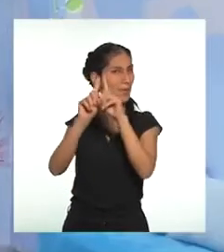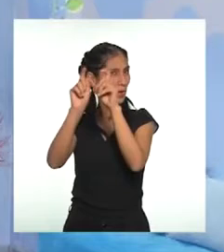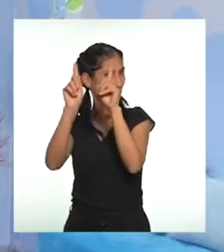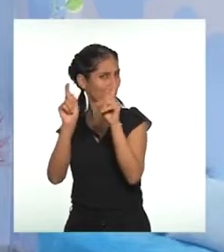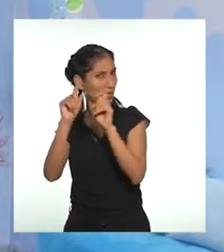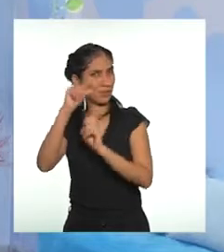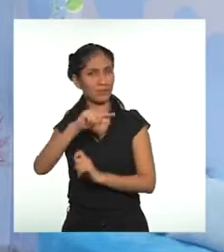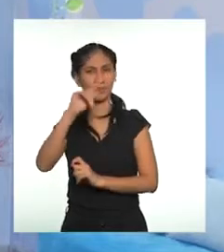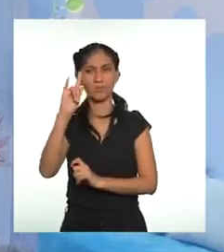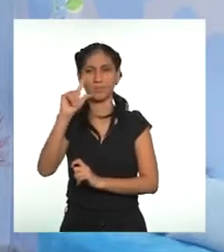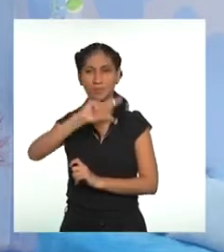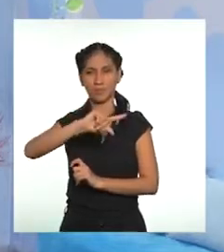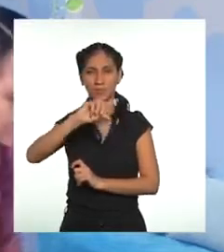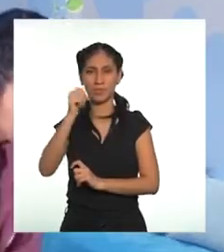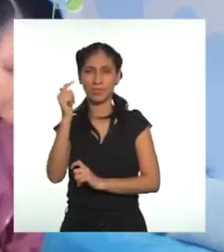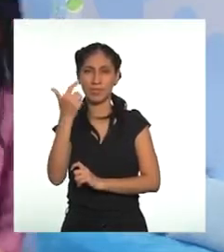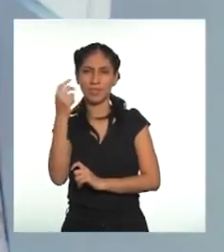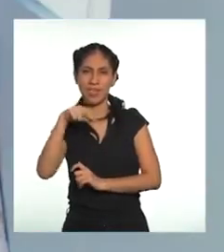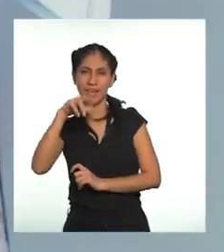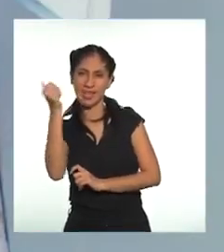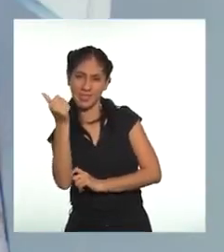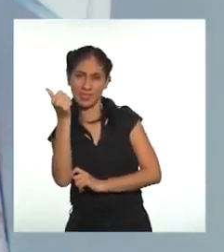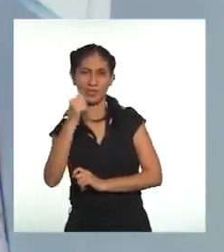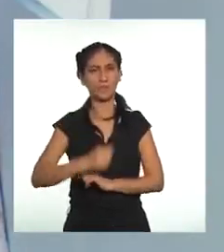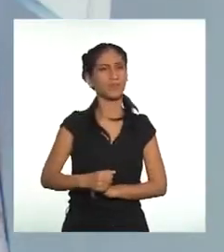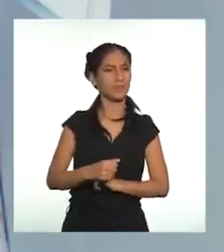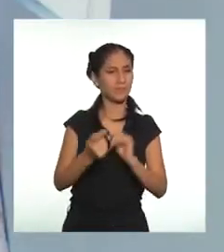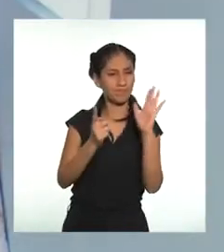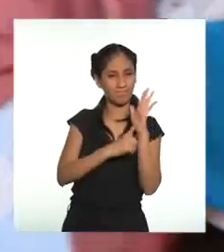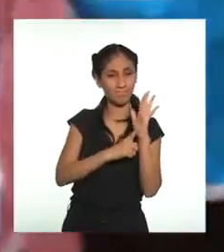Le preguntaré a Googleana.